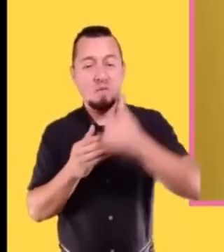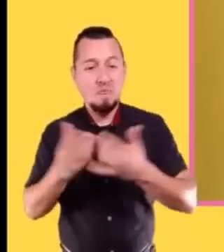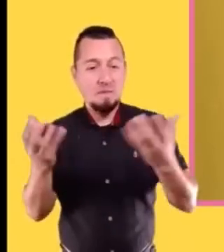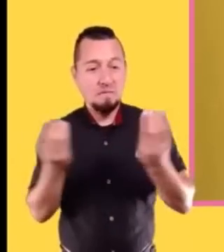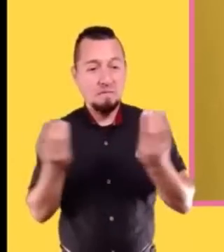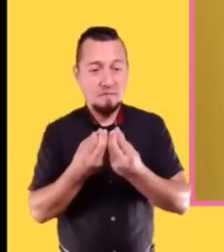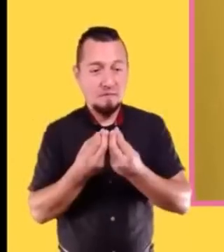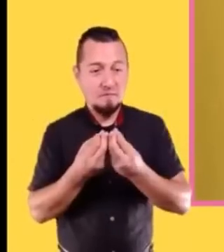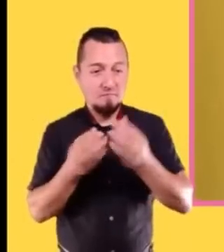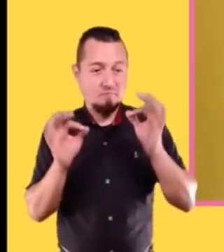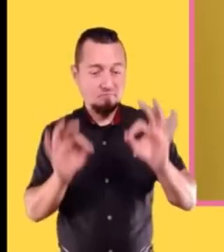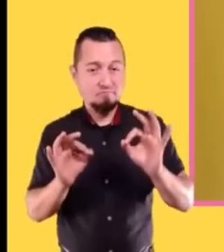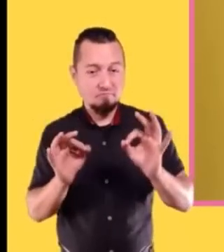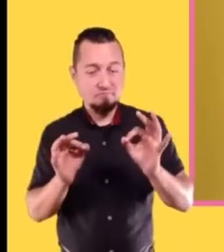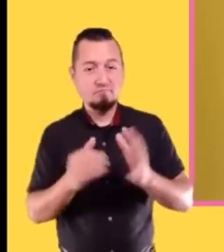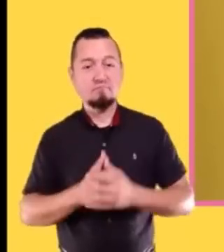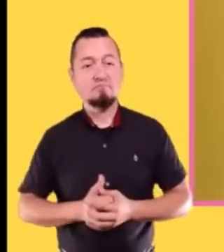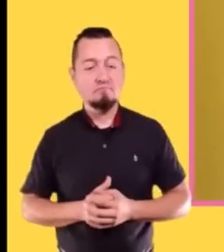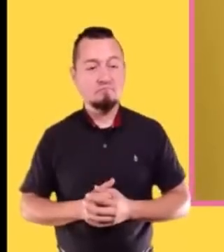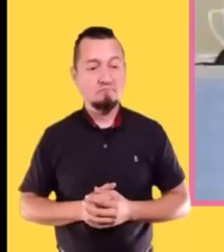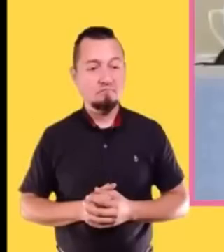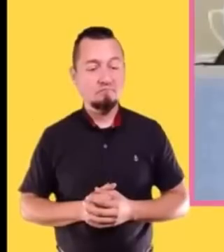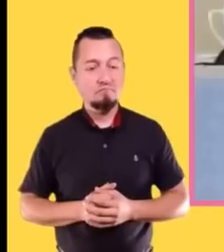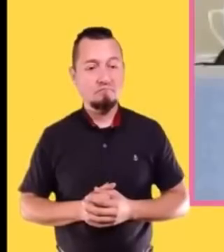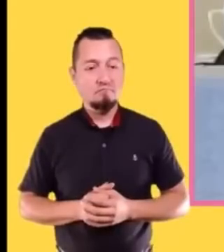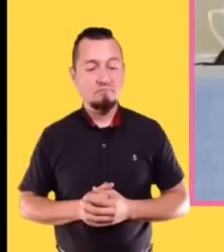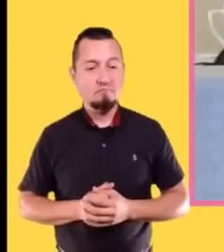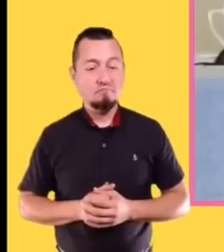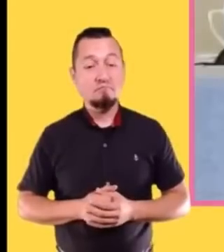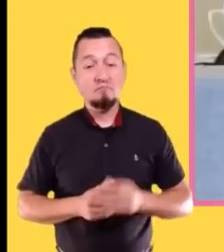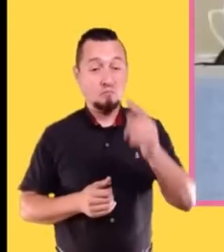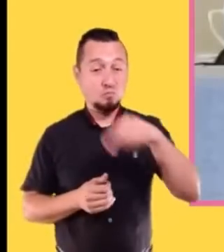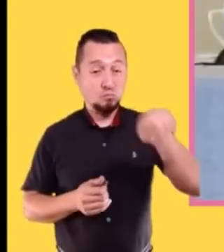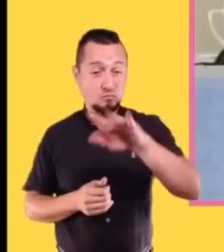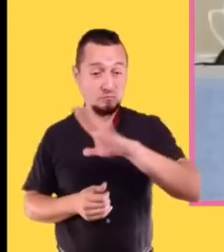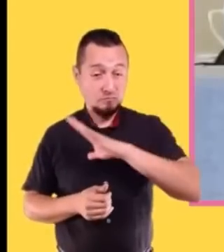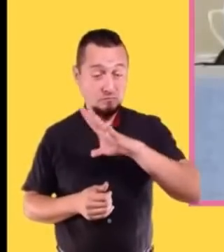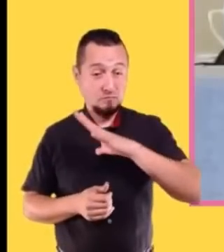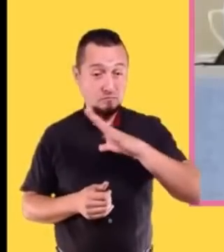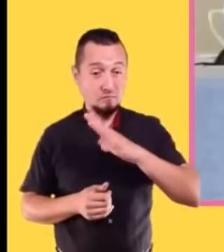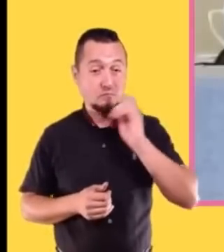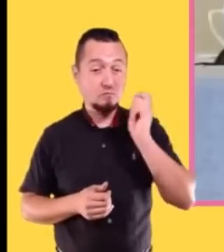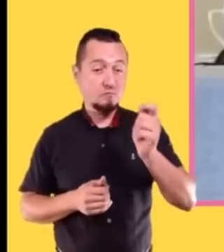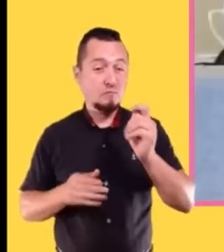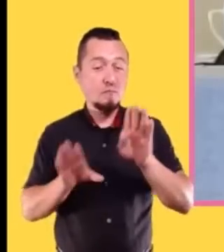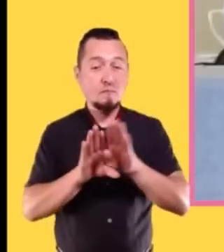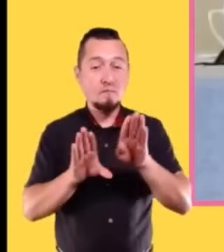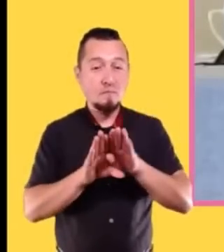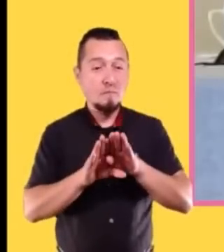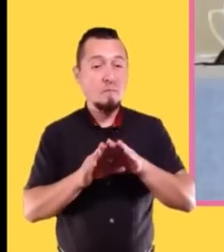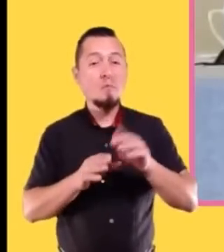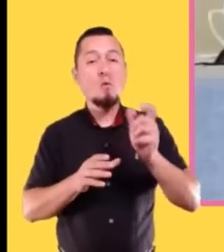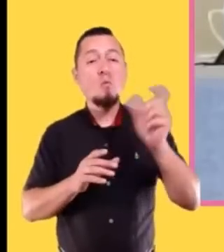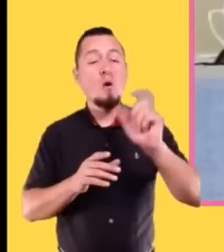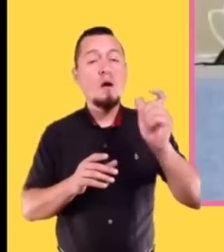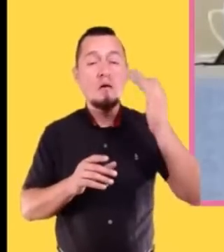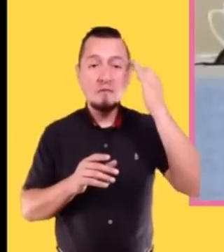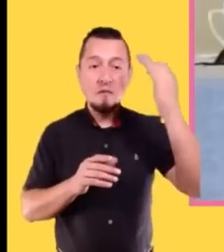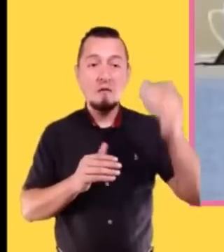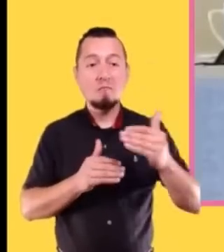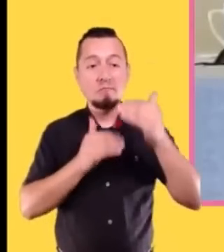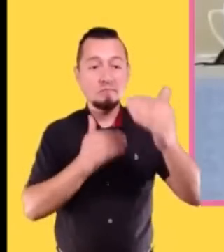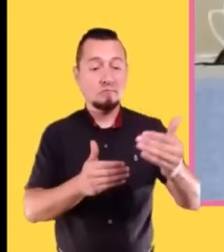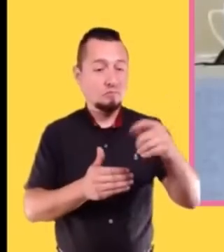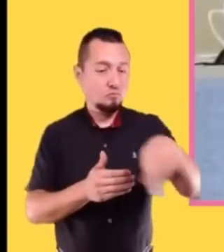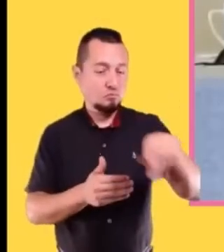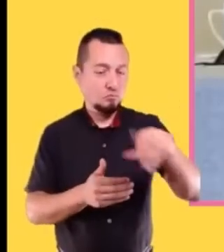integradores. Y bueno, relacionado, no sé si ustedes tendrán más o menos como los plazos, cuándo se podría resolver. Yo sé que no está en sus manos, pero